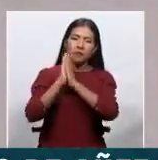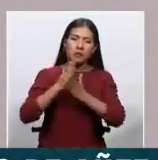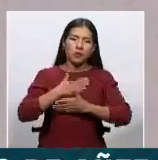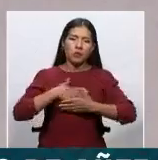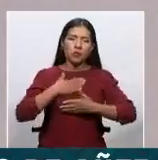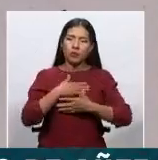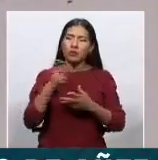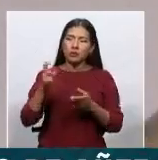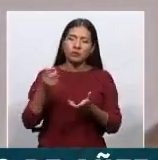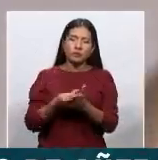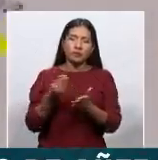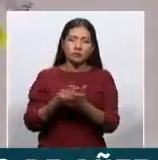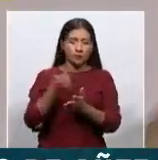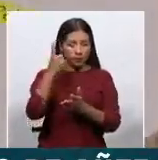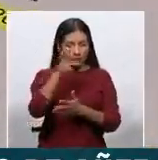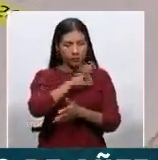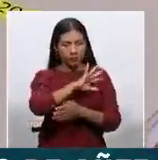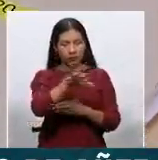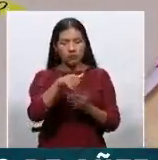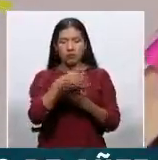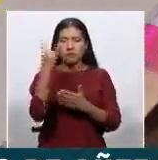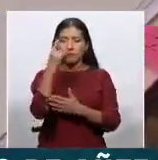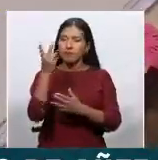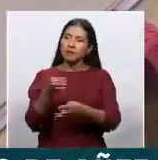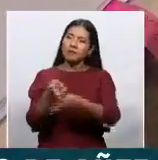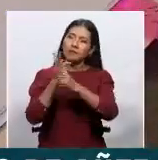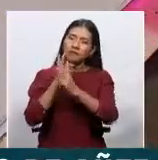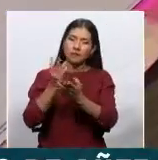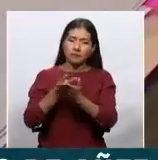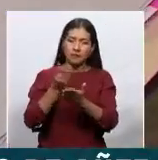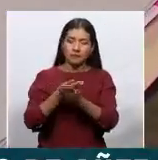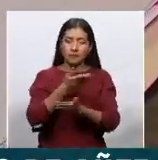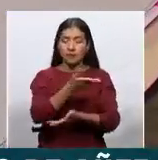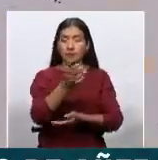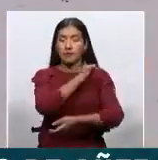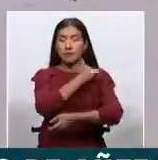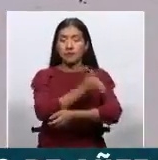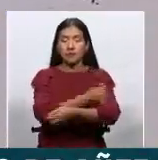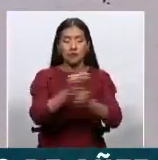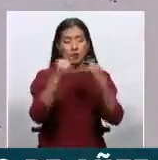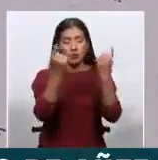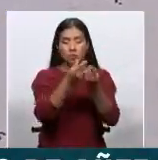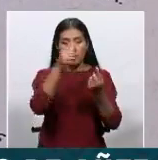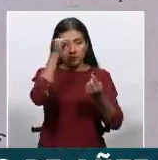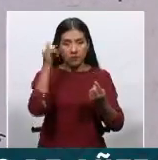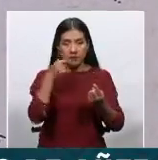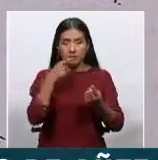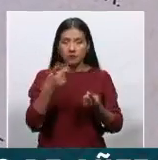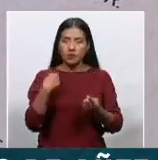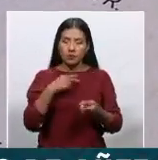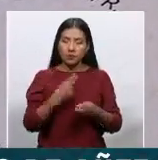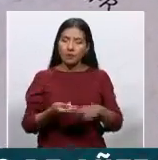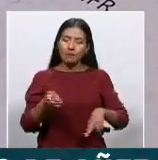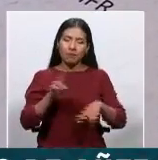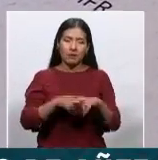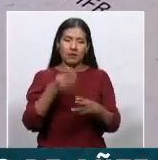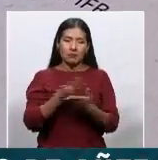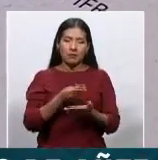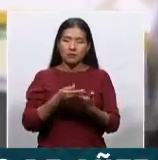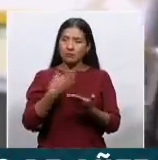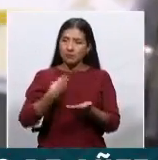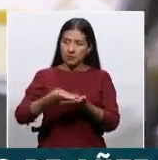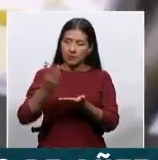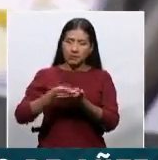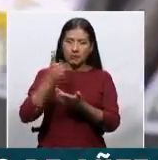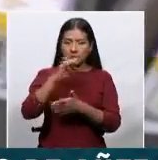préstamo de dinero para Bolivia, donde estas autoridades de Áñez se comprometían a tomar medidas adicionales en materia de ingresos y gastos para que